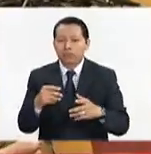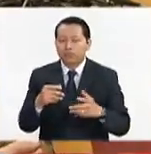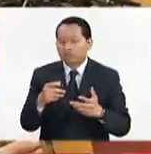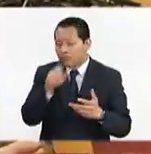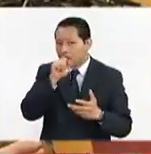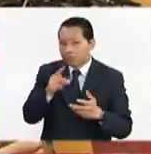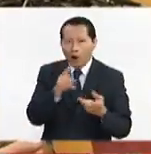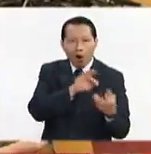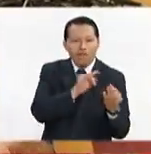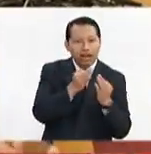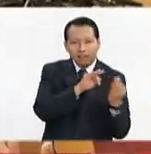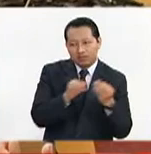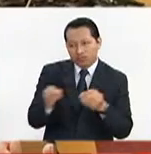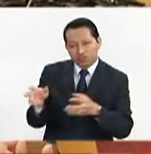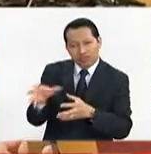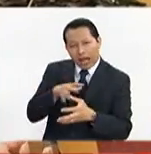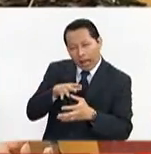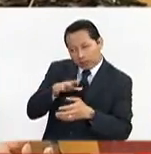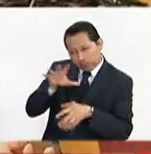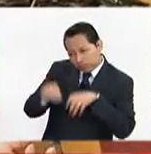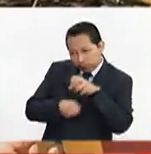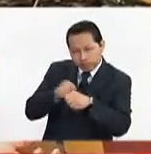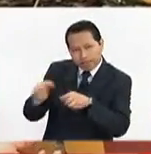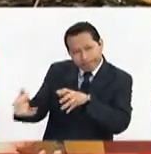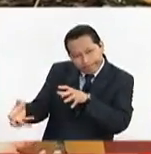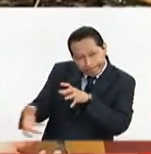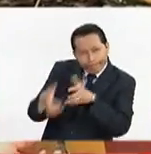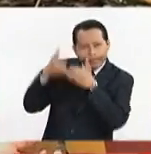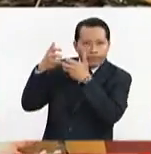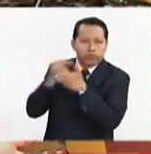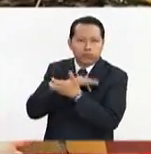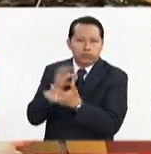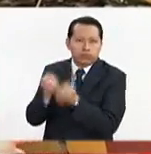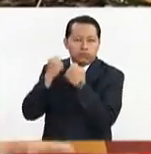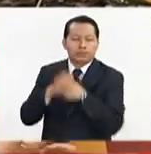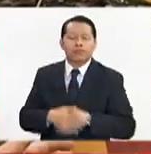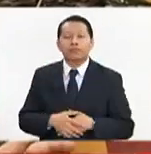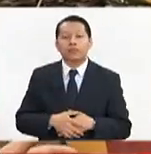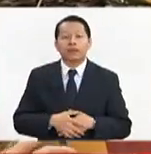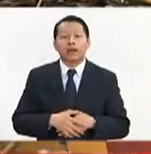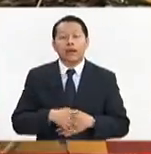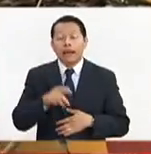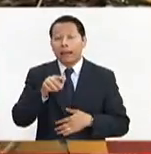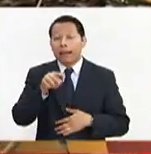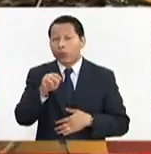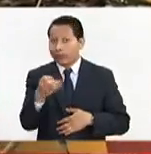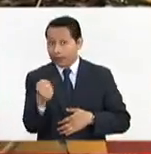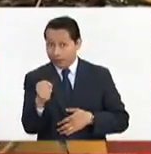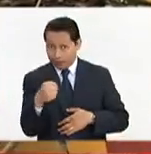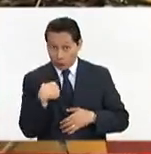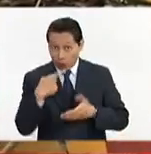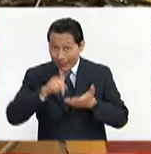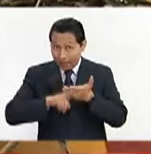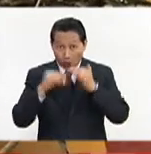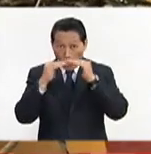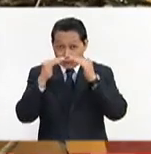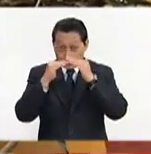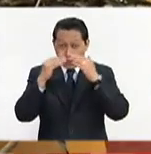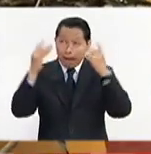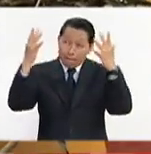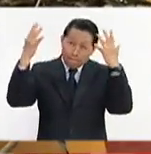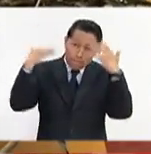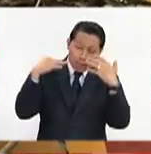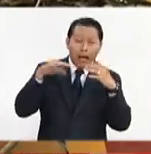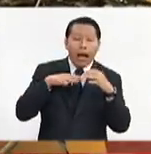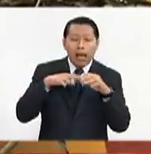esposa, pues nos agarró el temblor y nomás nos tiró. Caminamos de la